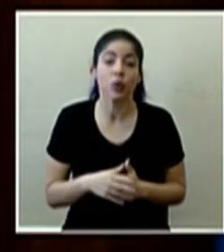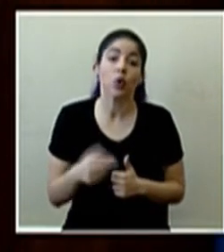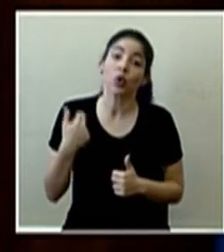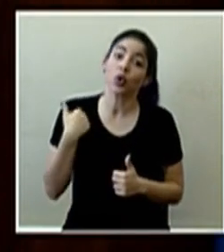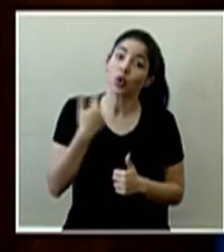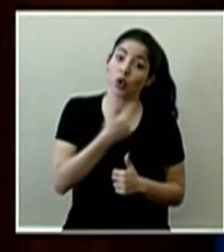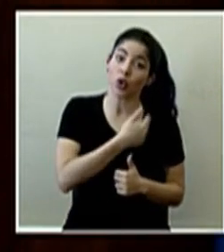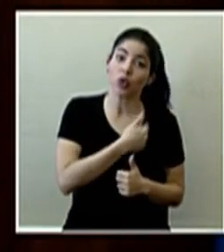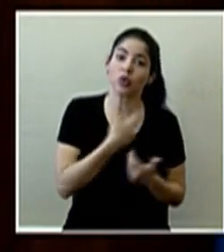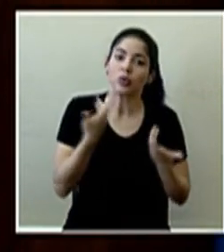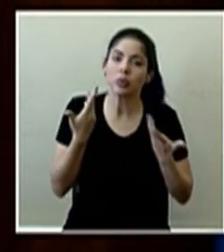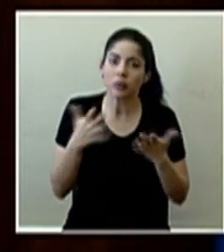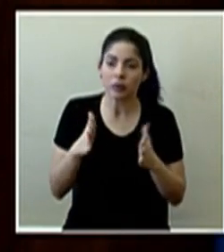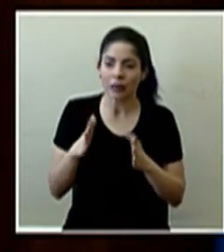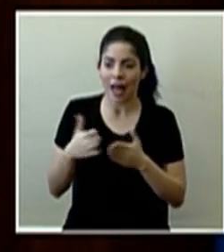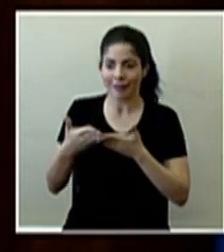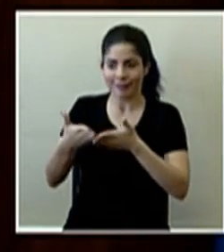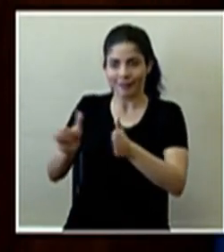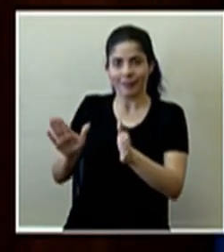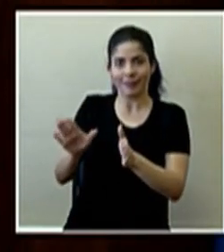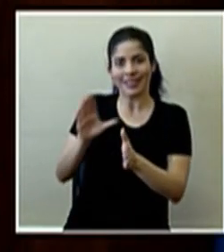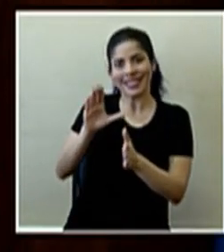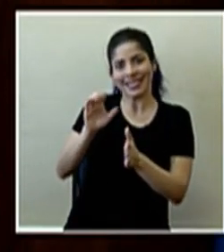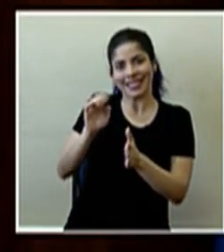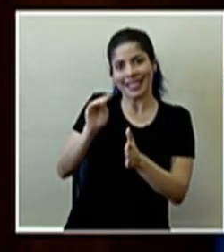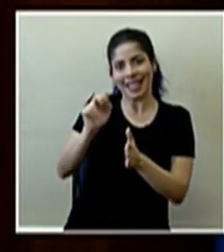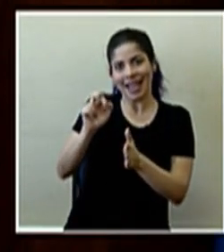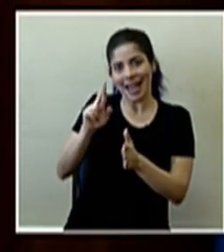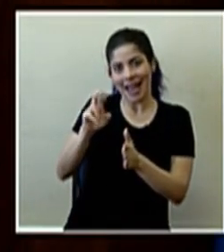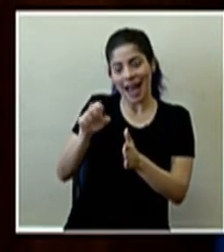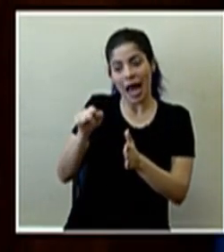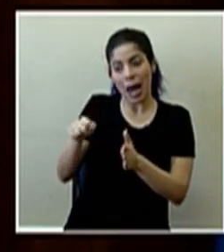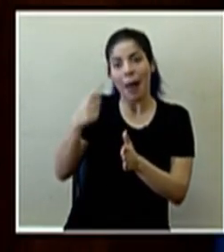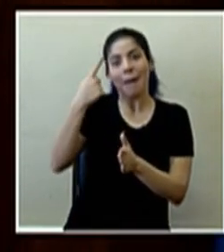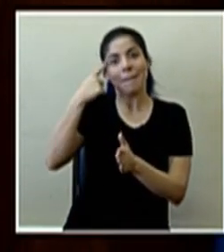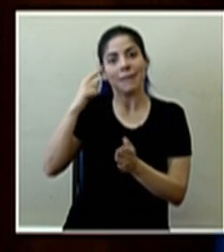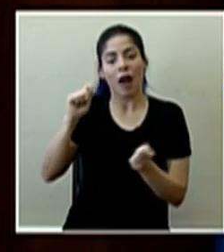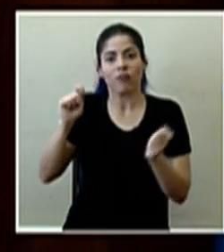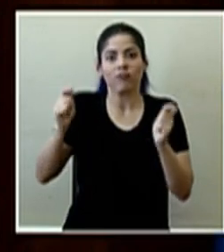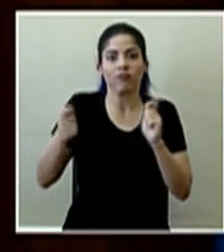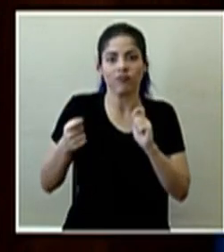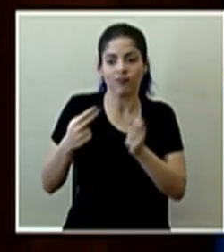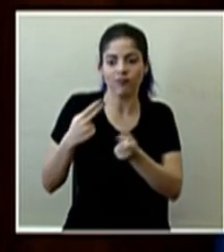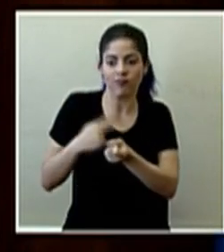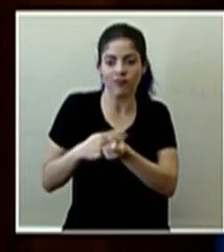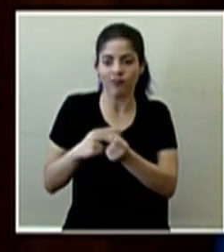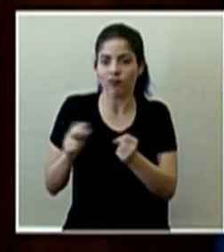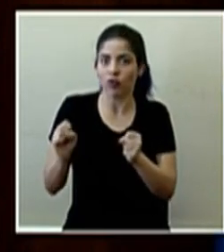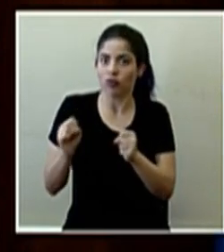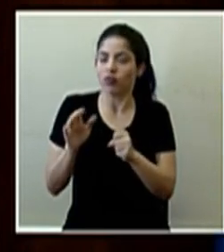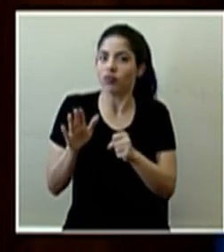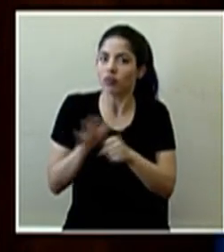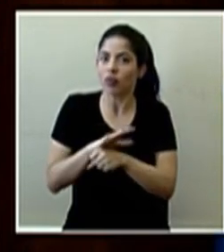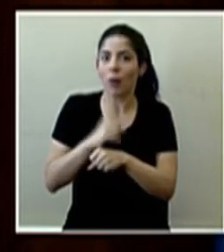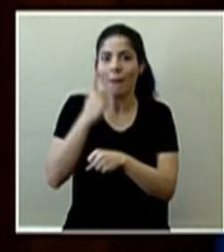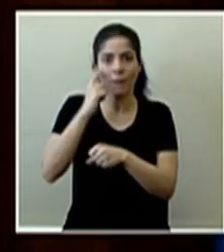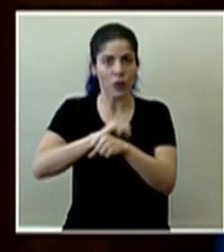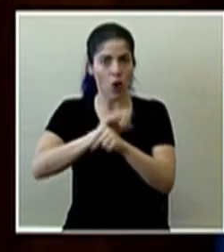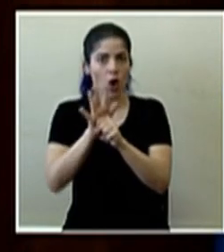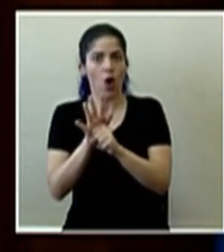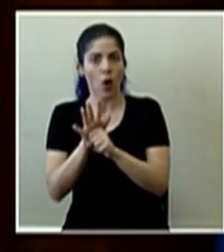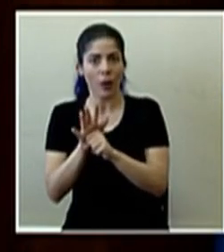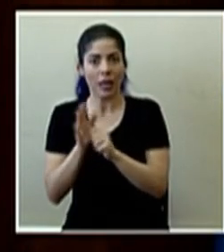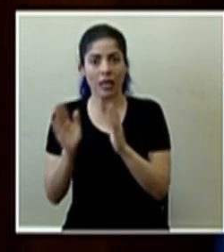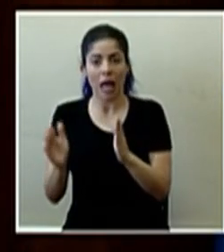Nosotros acondicionamos el CENARE para dedicarlo exclusivamente a pacientes COVID-19.